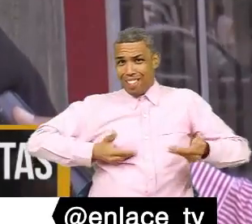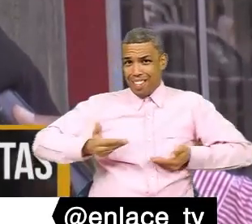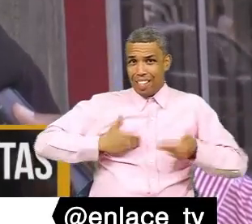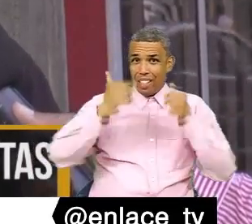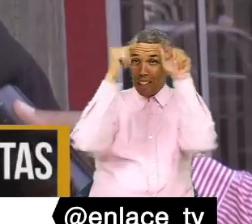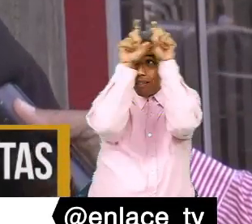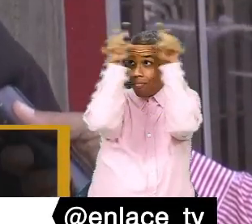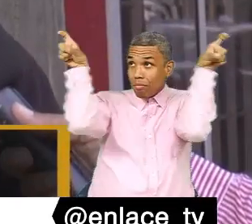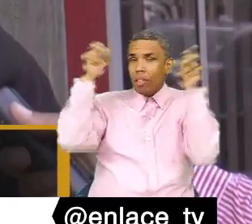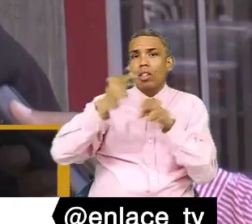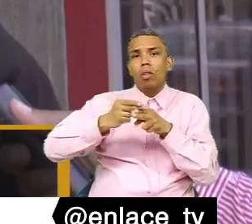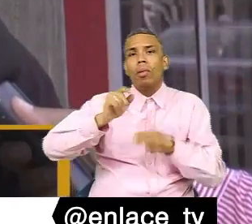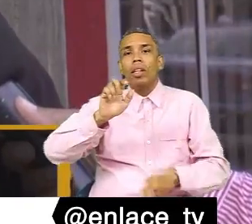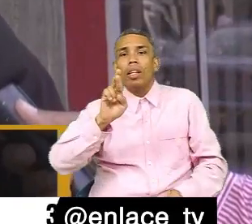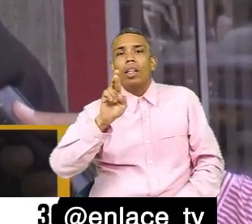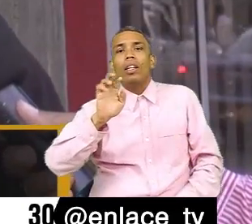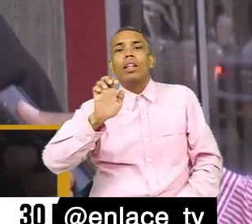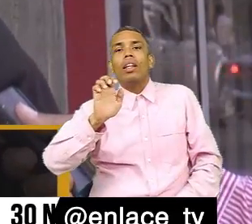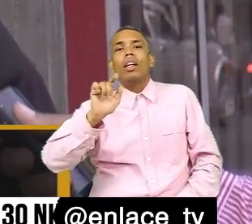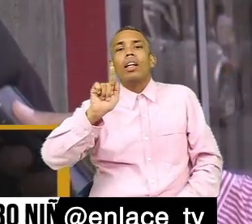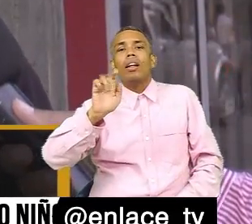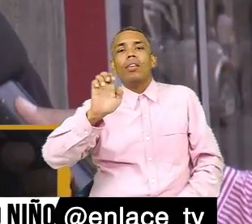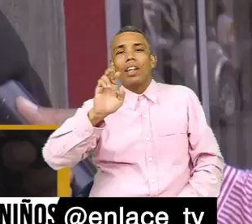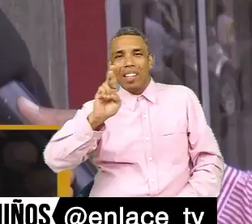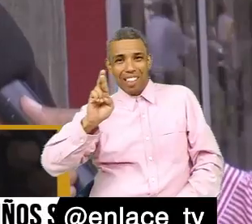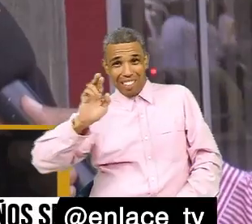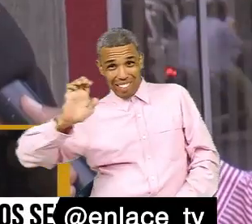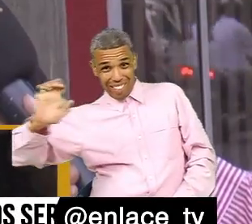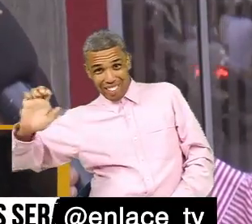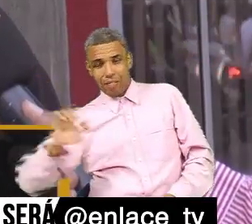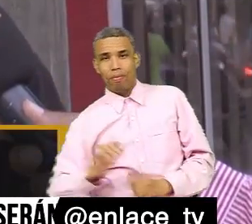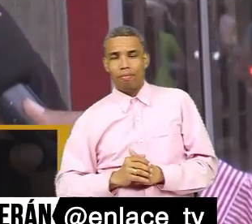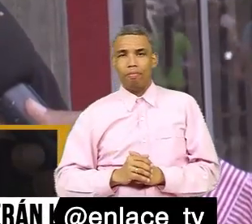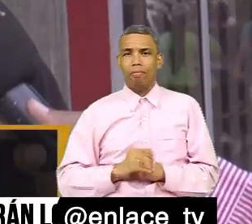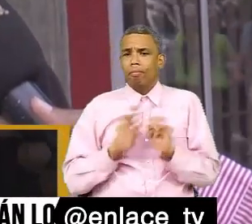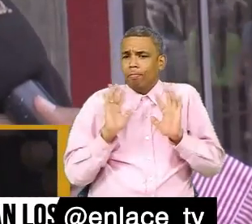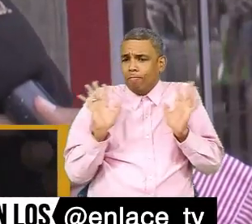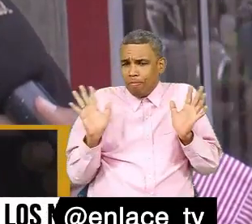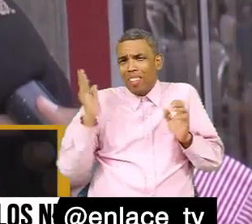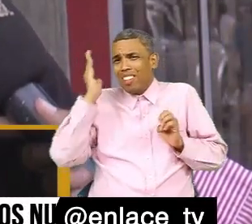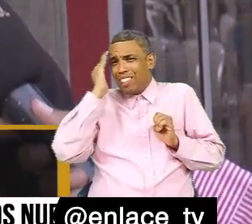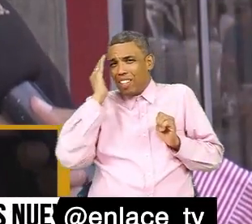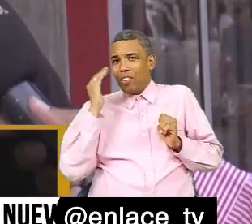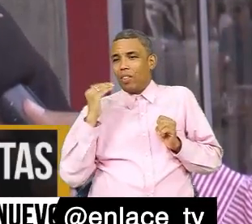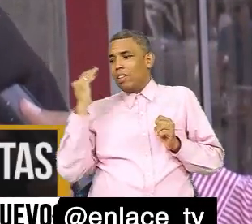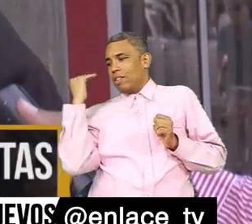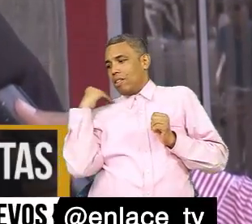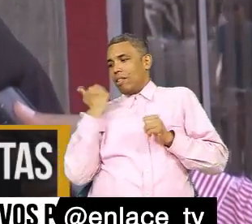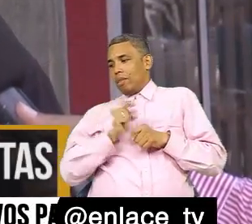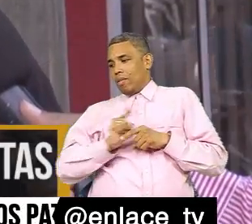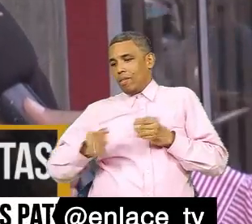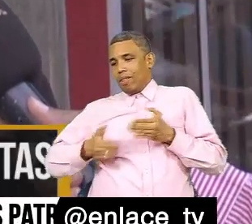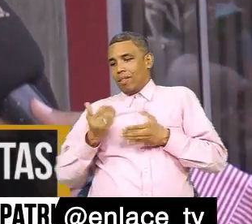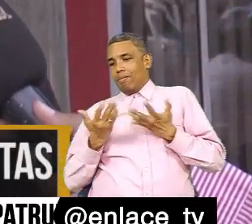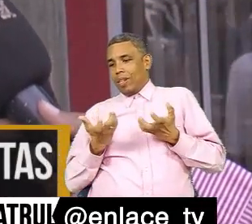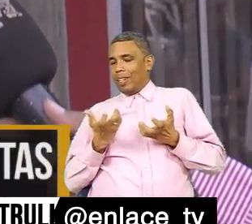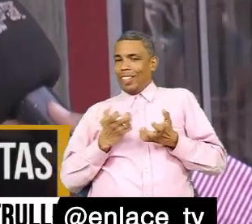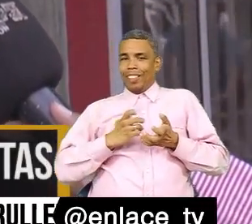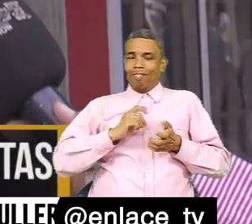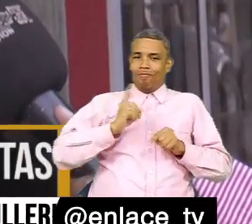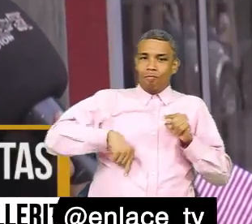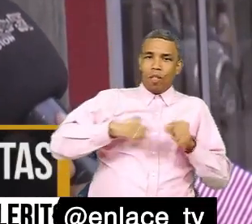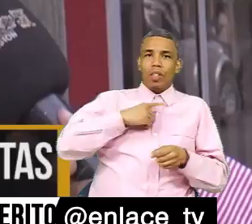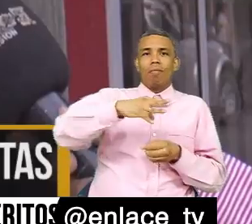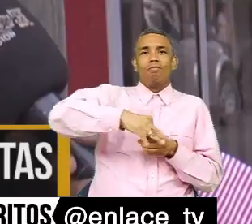8, ¿sí? Empezábamos a arrancar este fin de semana, pero usted sabe que por problemas de lesiones, pues dejamos una semana más. El